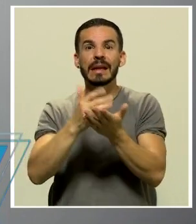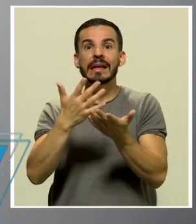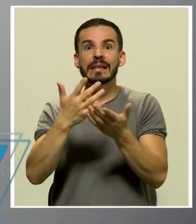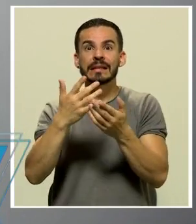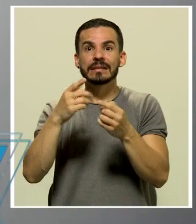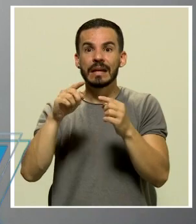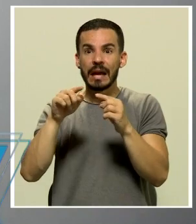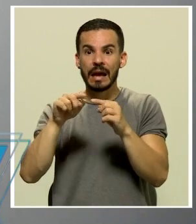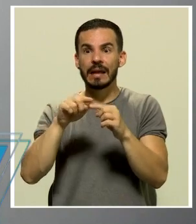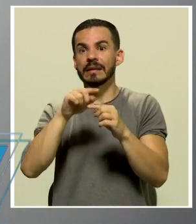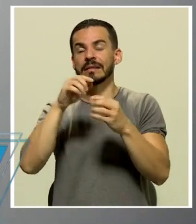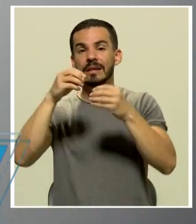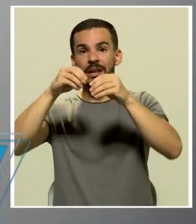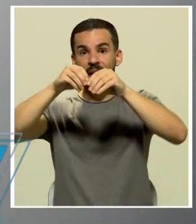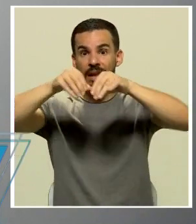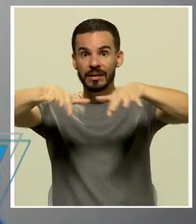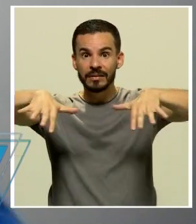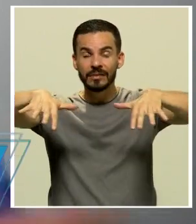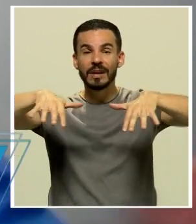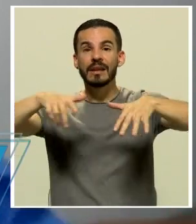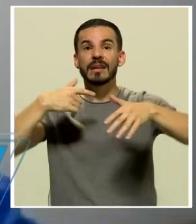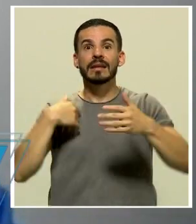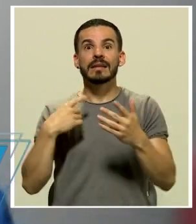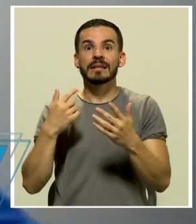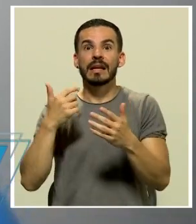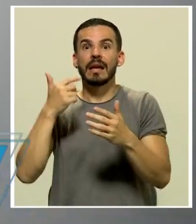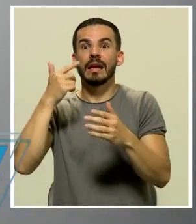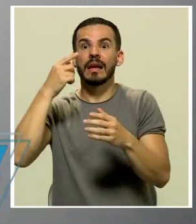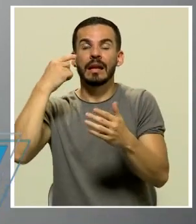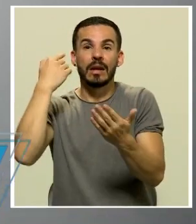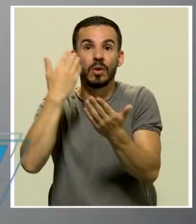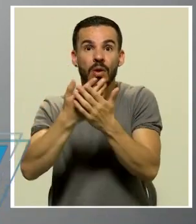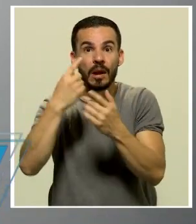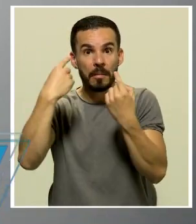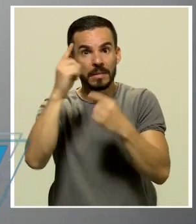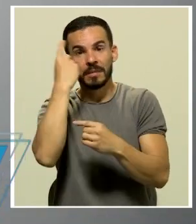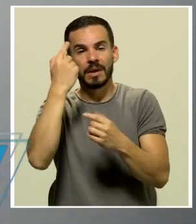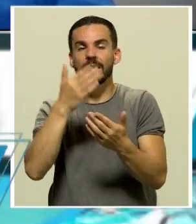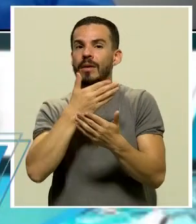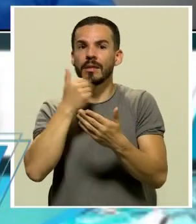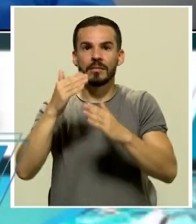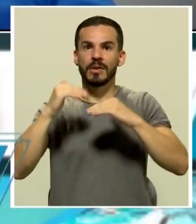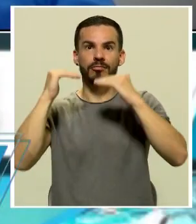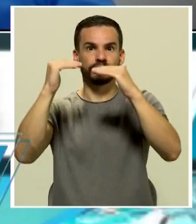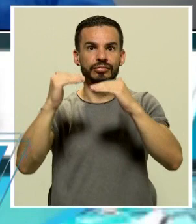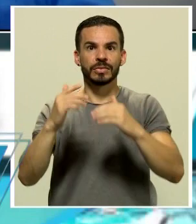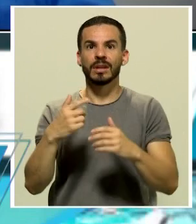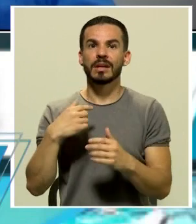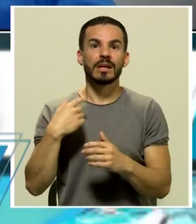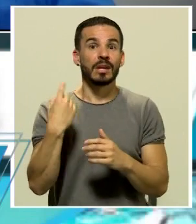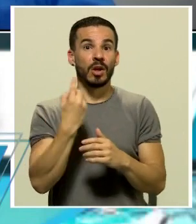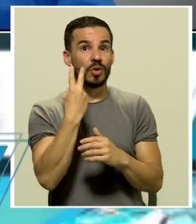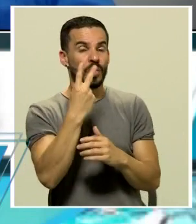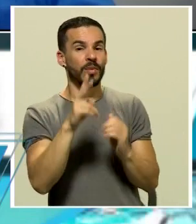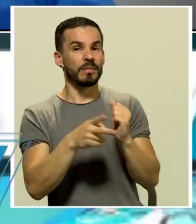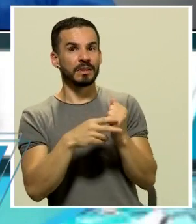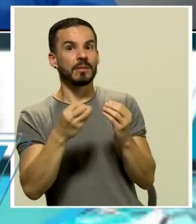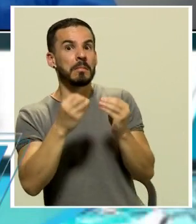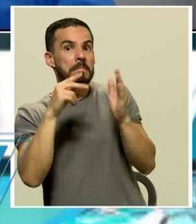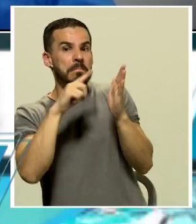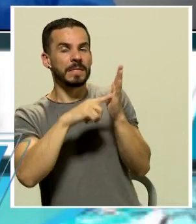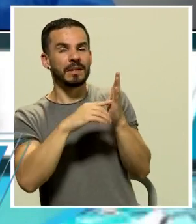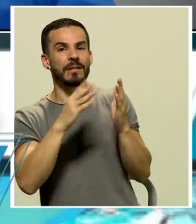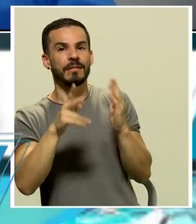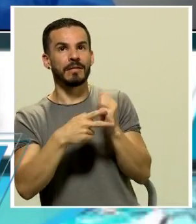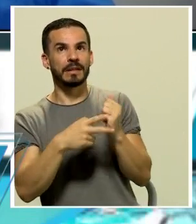sinergia de las redes, lo que ha hecho que el que pega primero pega 1000 veces, ¿verdad? Sí, ya no 2 veces, sino 1000 veces.